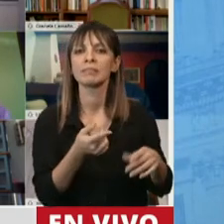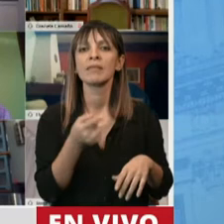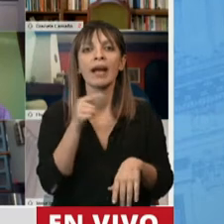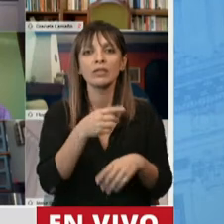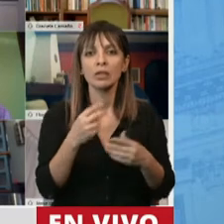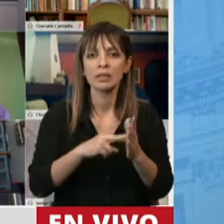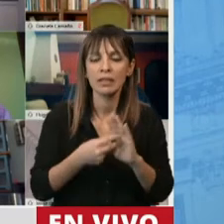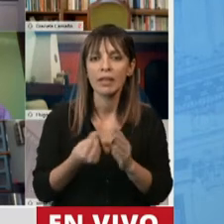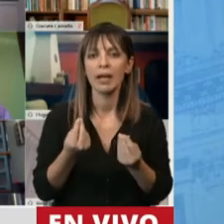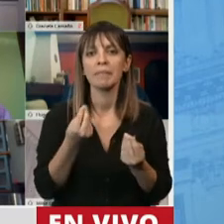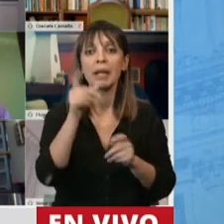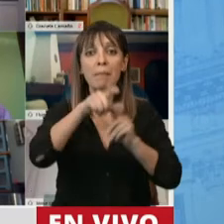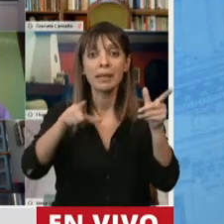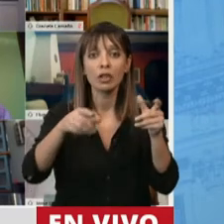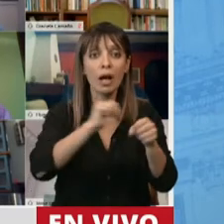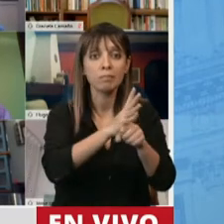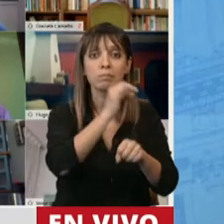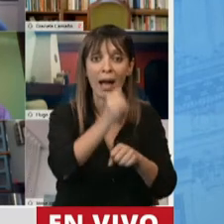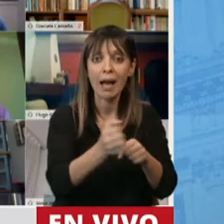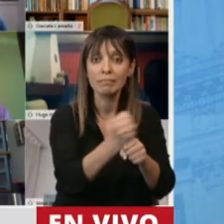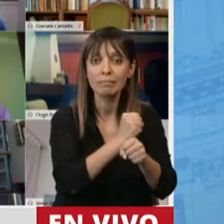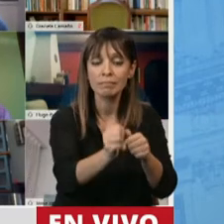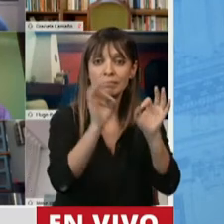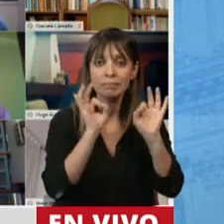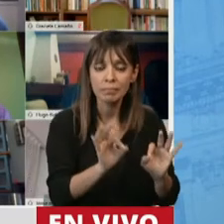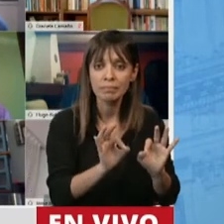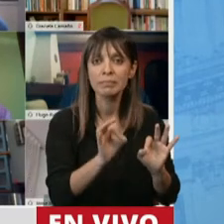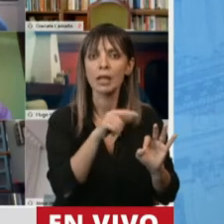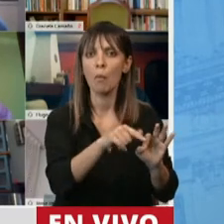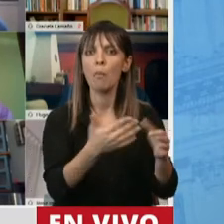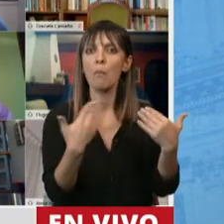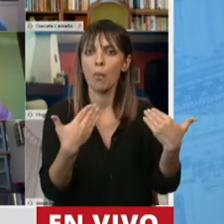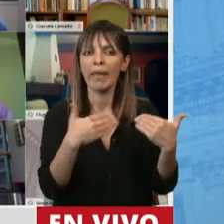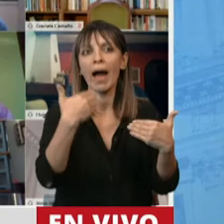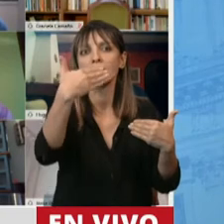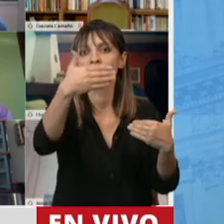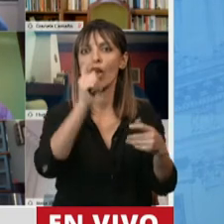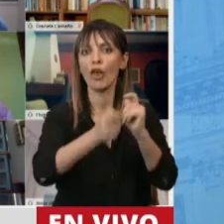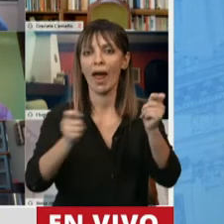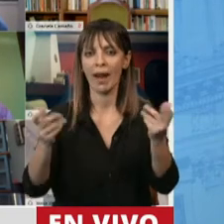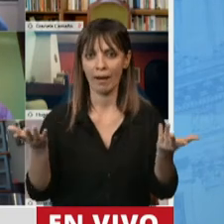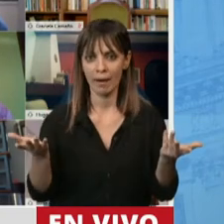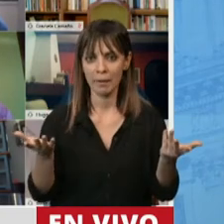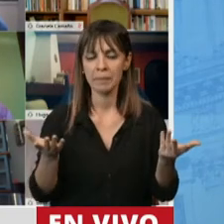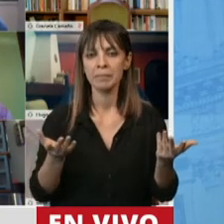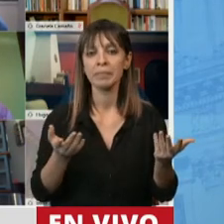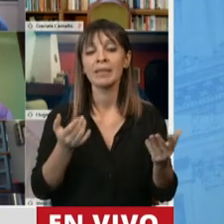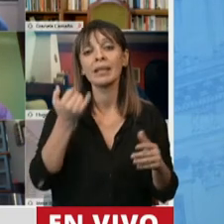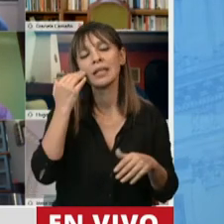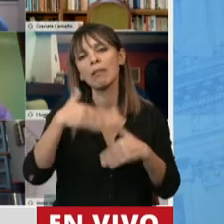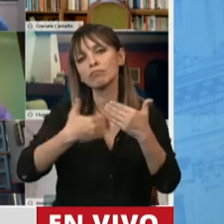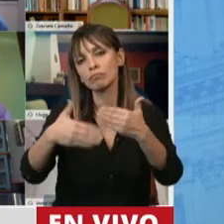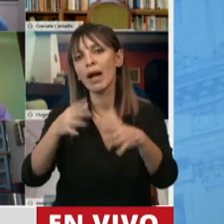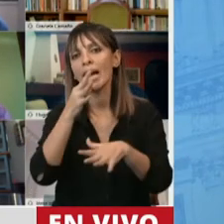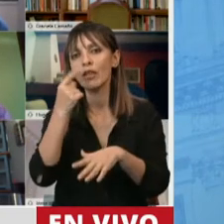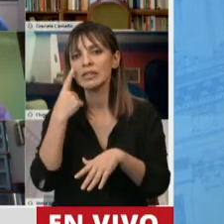implica que todas las personas confirmadas de COVID-19 son potenciales donantes de plasma una vez pasados los 14